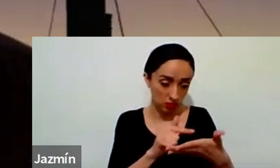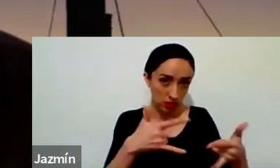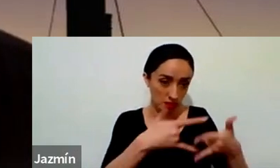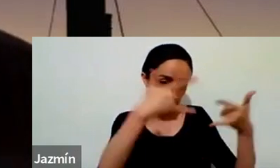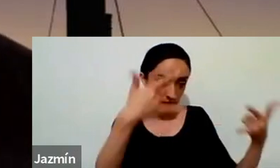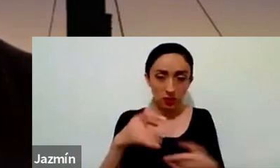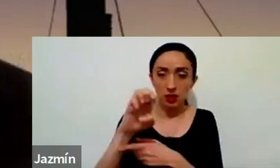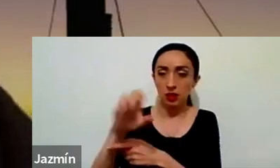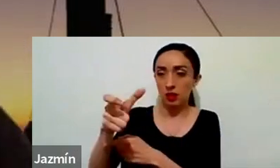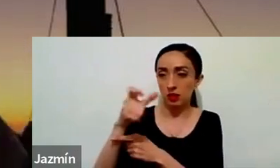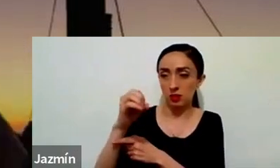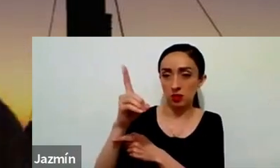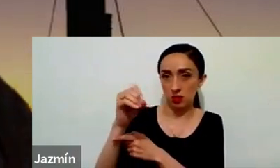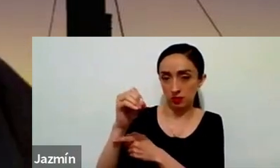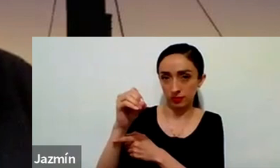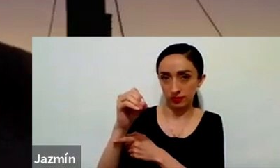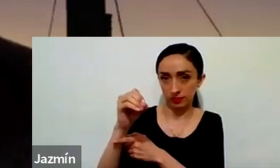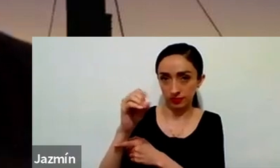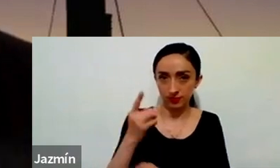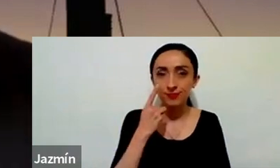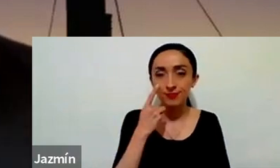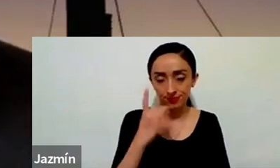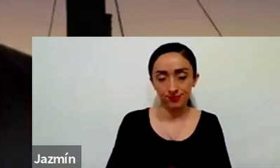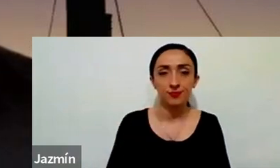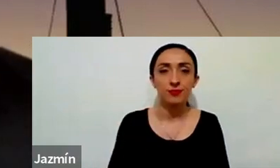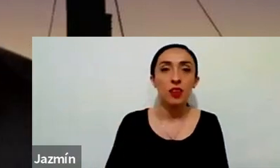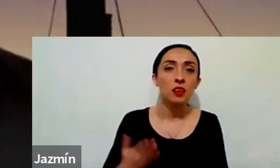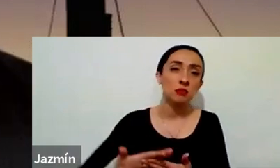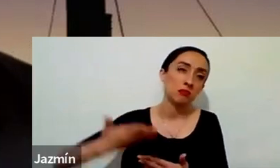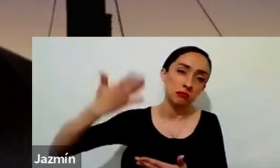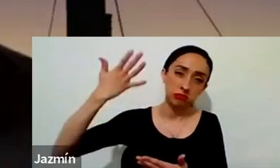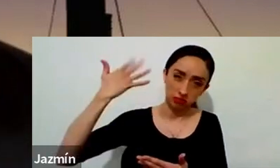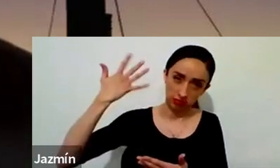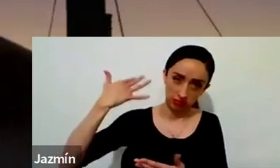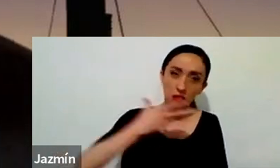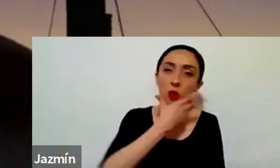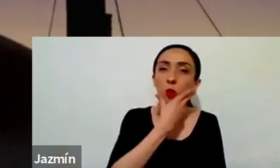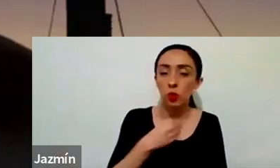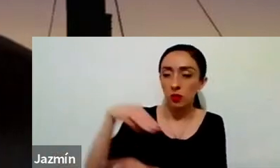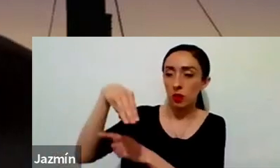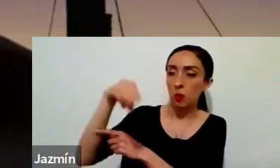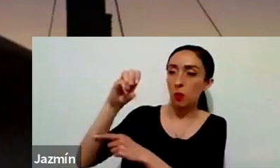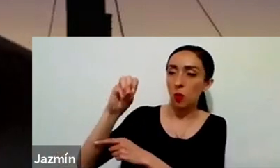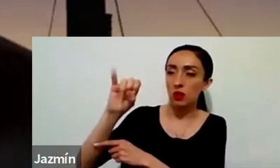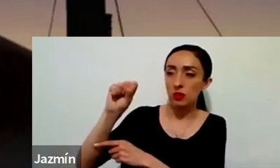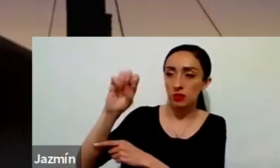Moisés pastoreaba el rebaño de su suegro, Jetro.